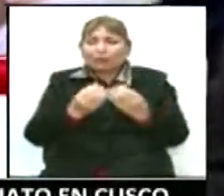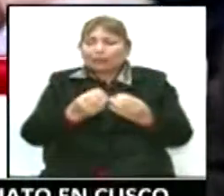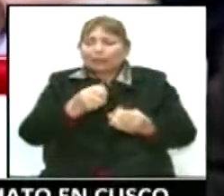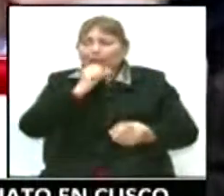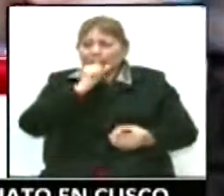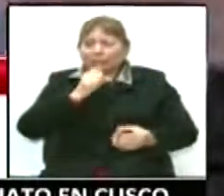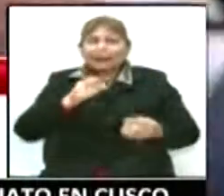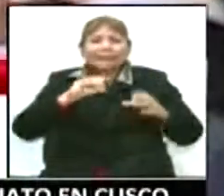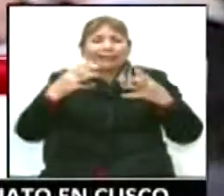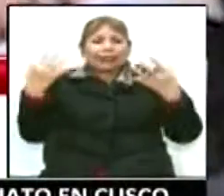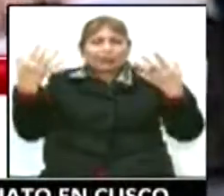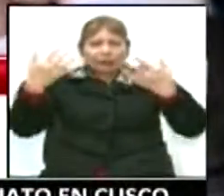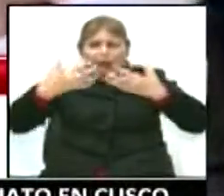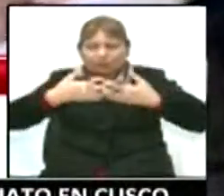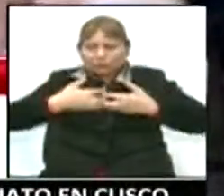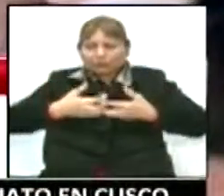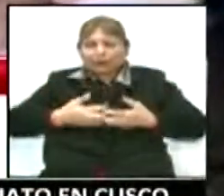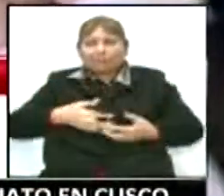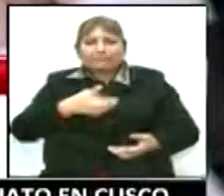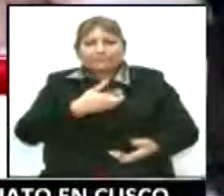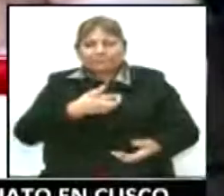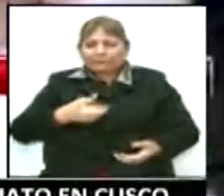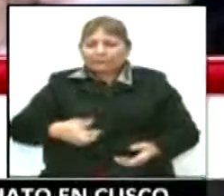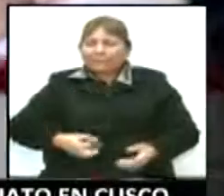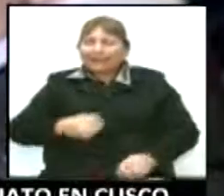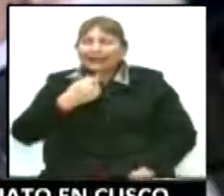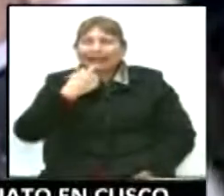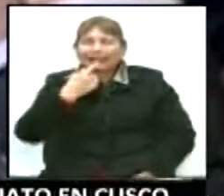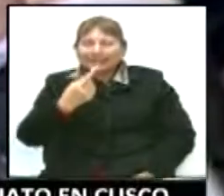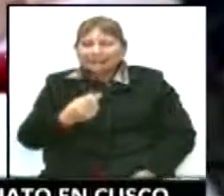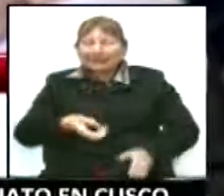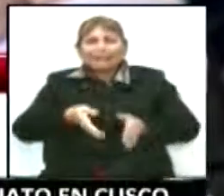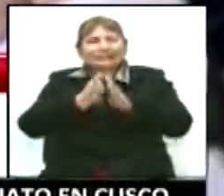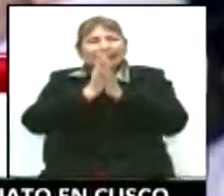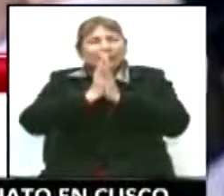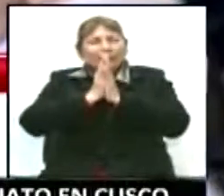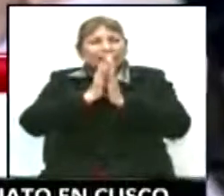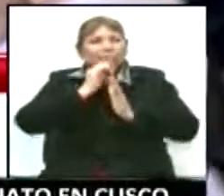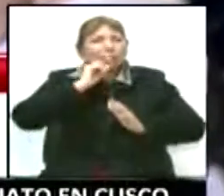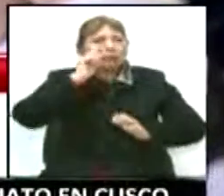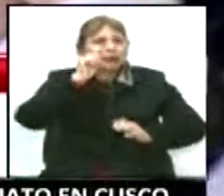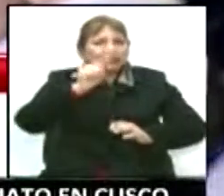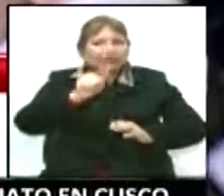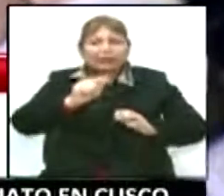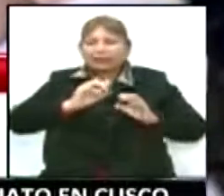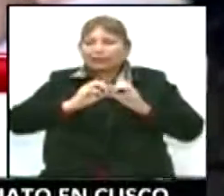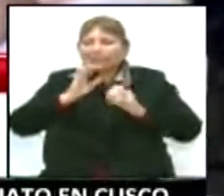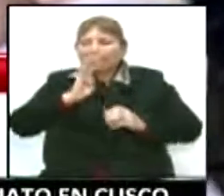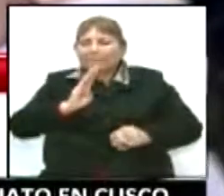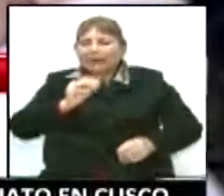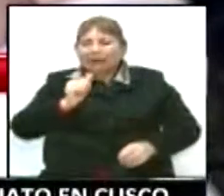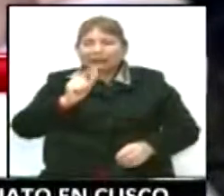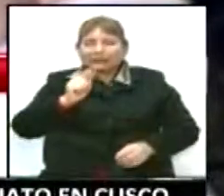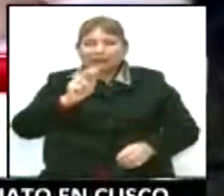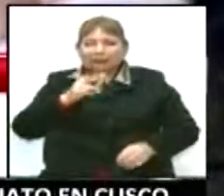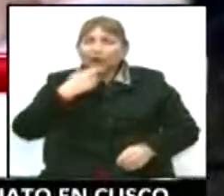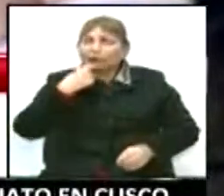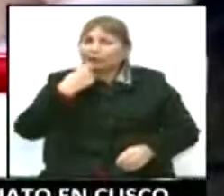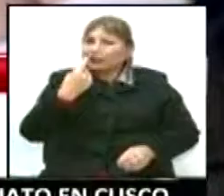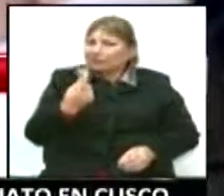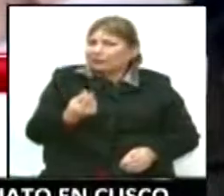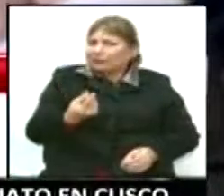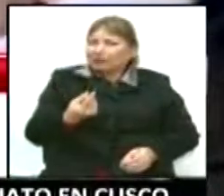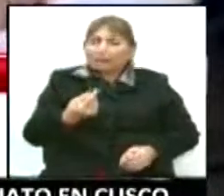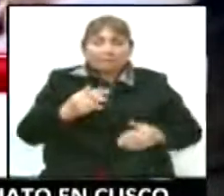haya sesión conjunta, presidente. Ese tema se lo exhortamos a usted y a la congresista Barta. Es más, usted hoy día ha dicho